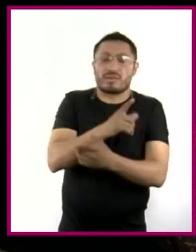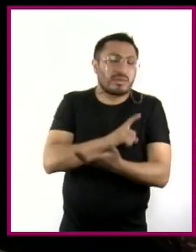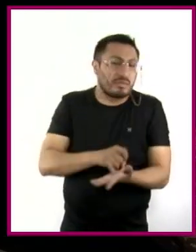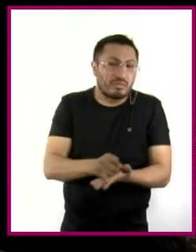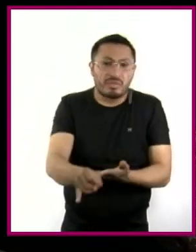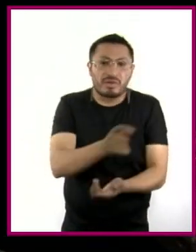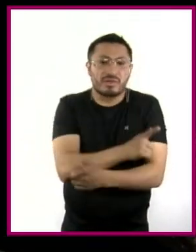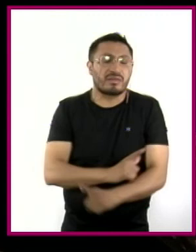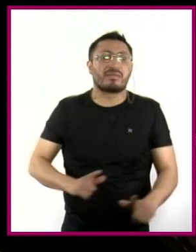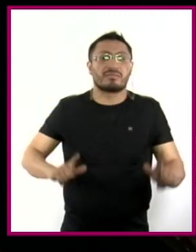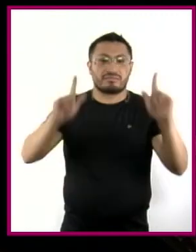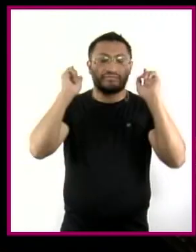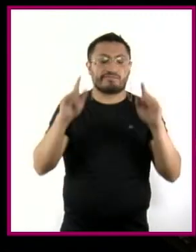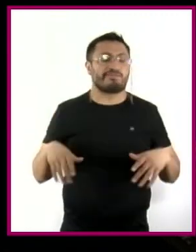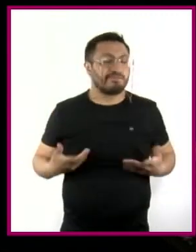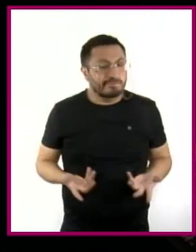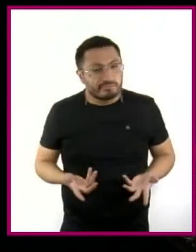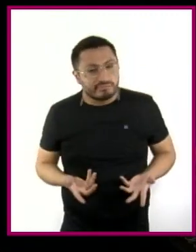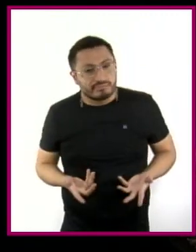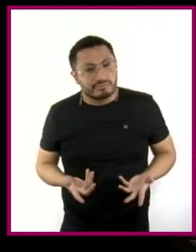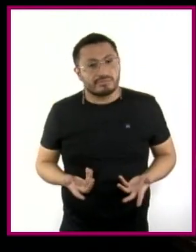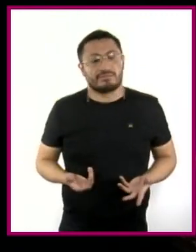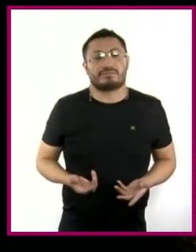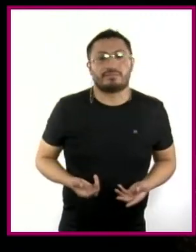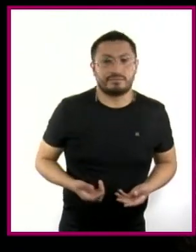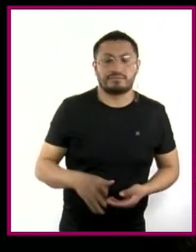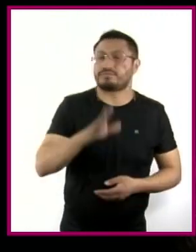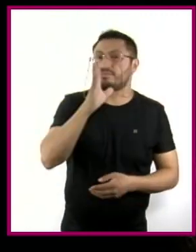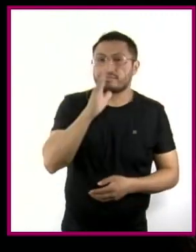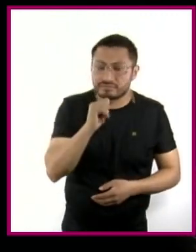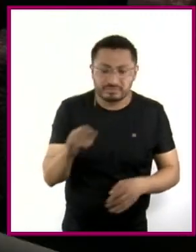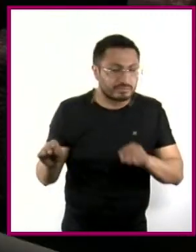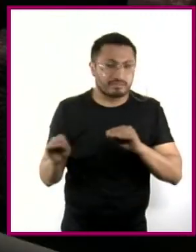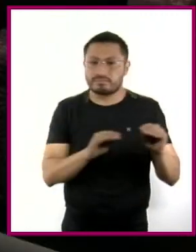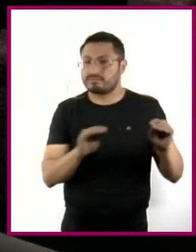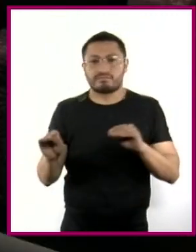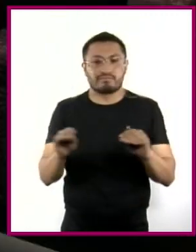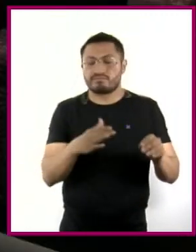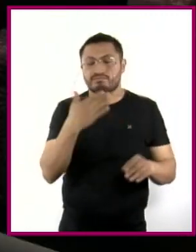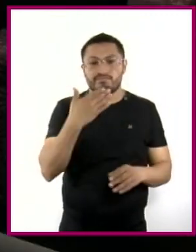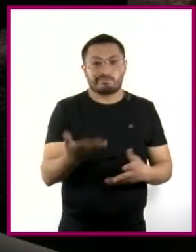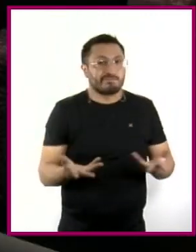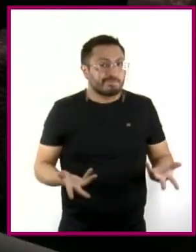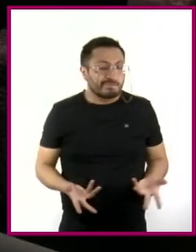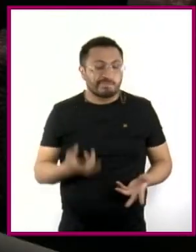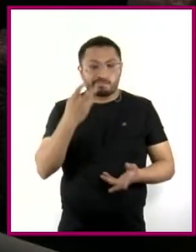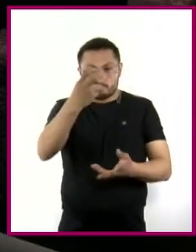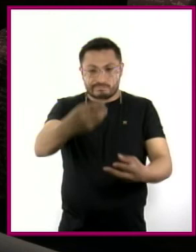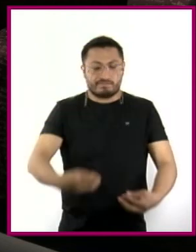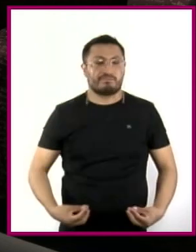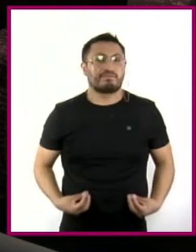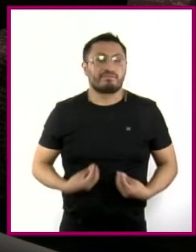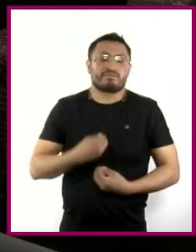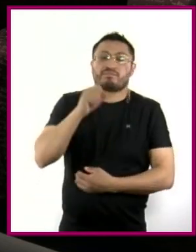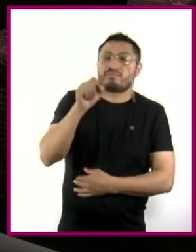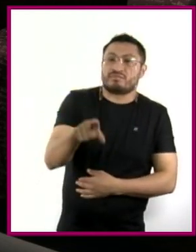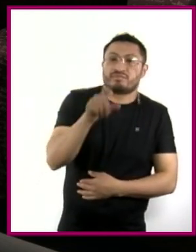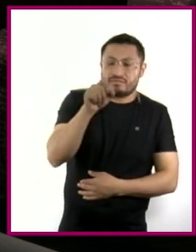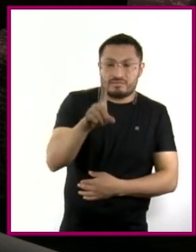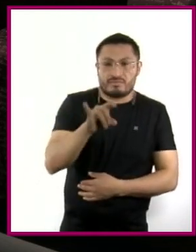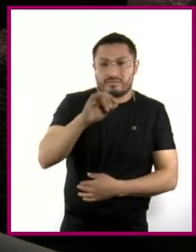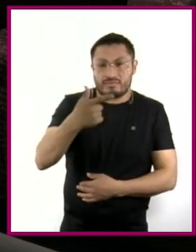como quisiera, que ni siquiera le permite moverse? ¿Esas vidas también son